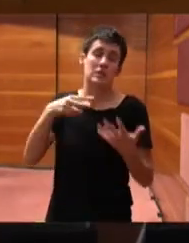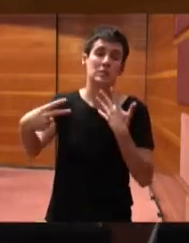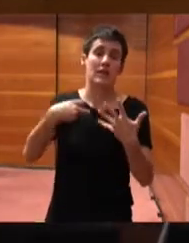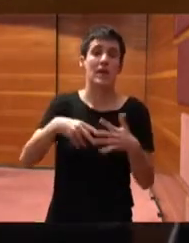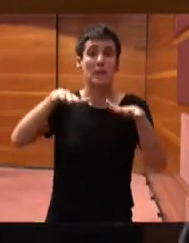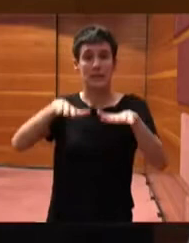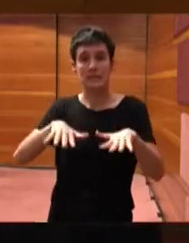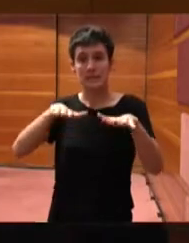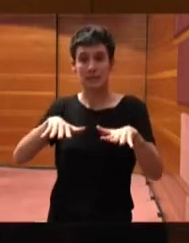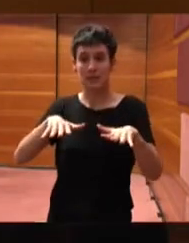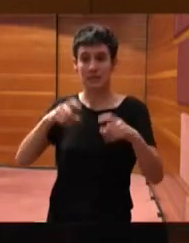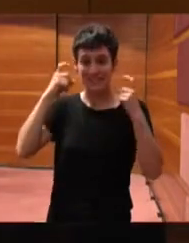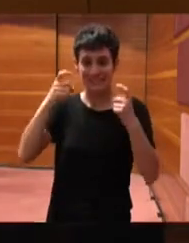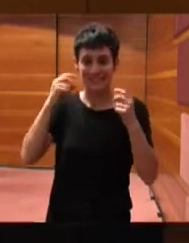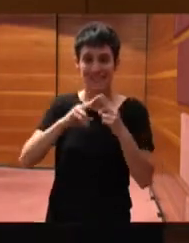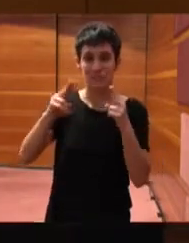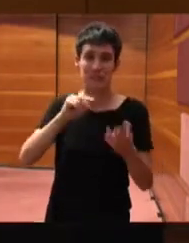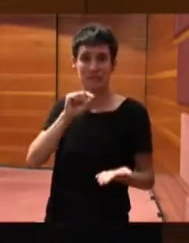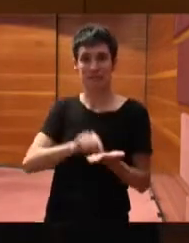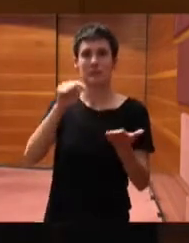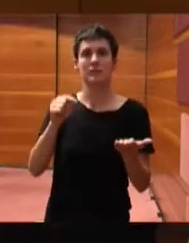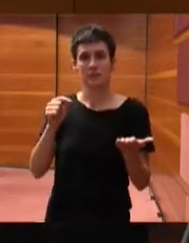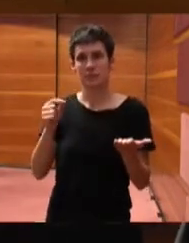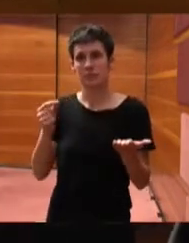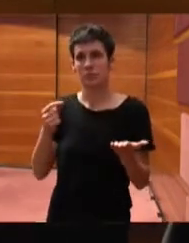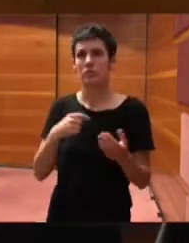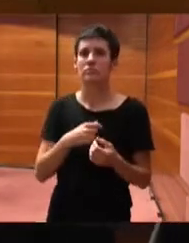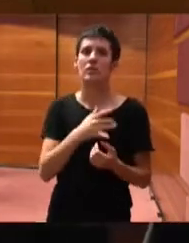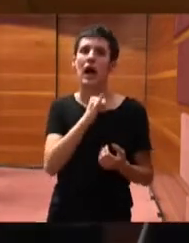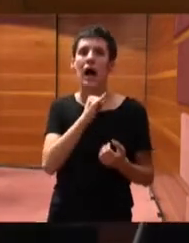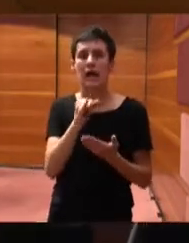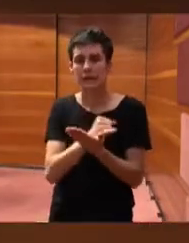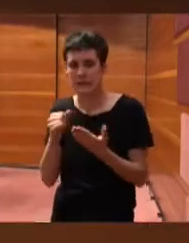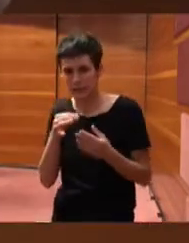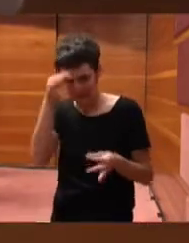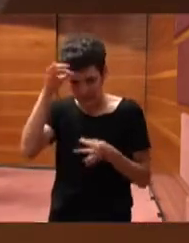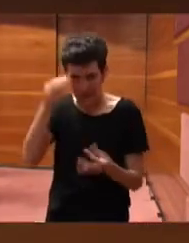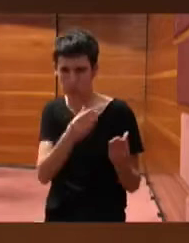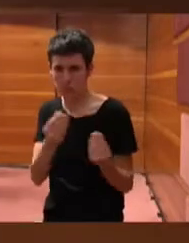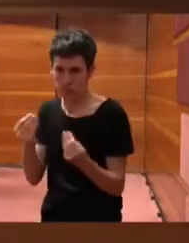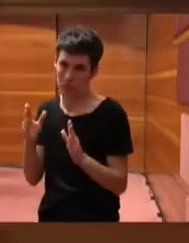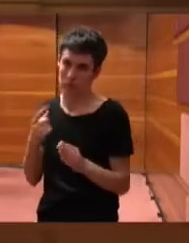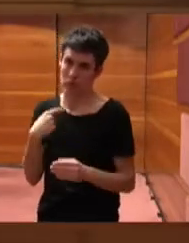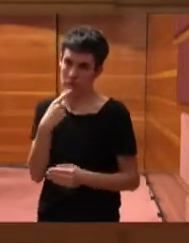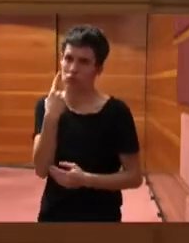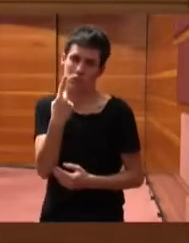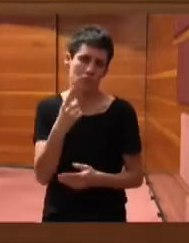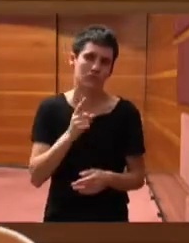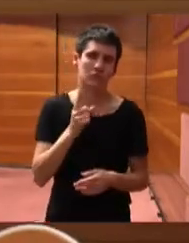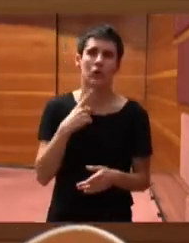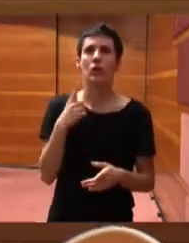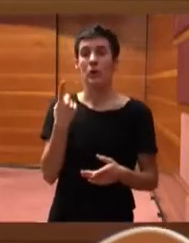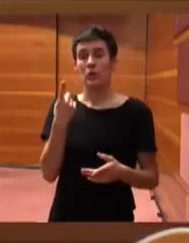entre y responda lo antes posible. Pero claro, para eso te han faltado 2 elementos y solo he nombrado uno. Uno es tener una buena capa profesional de atención